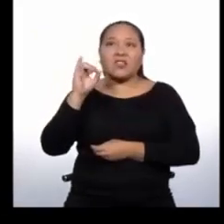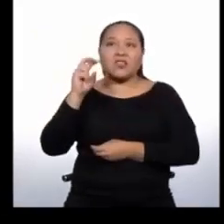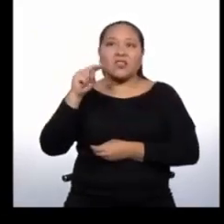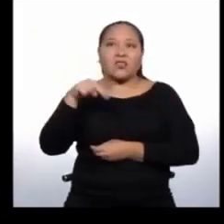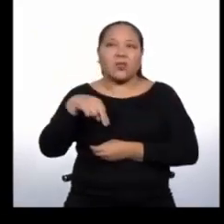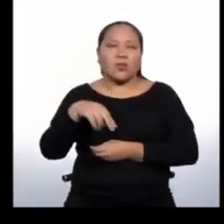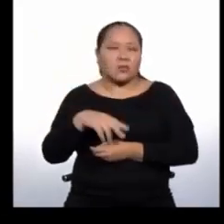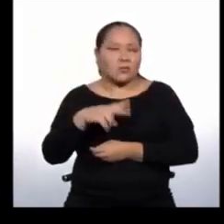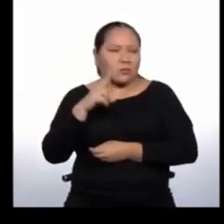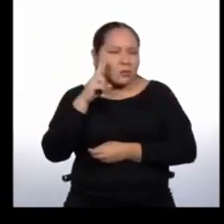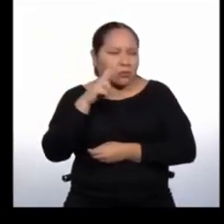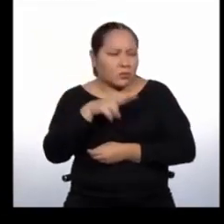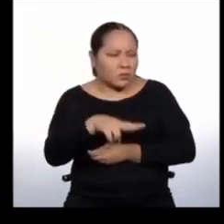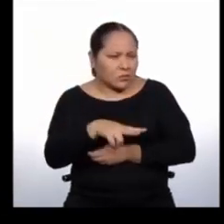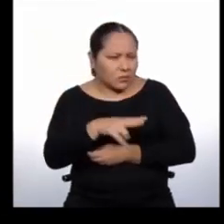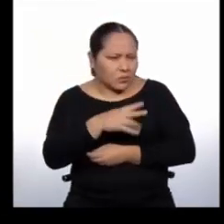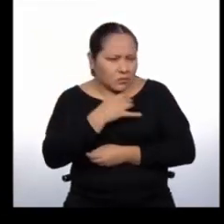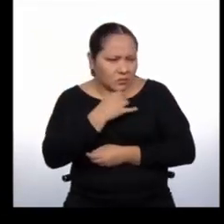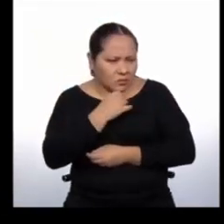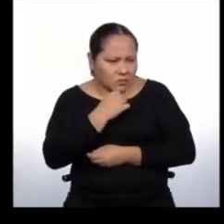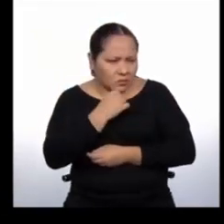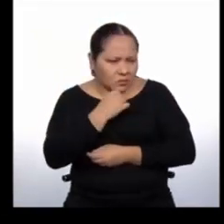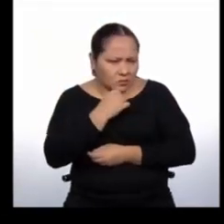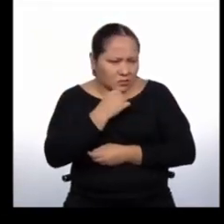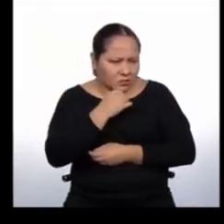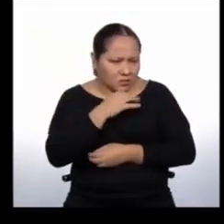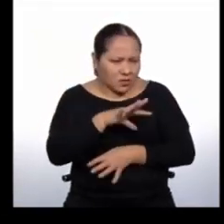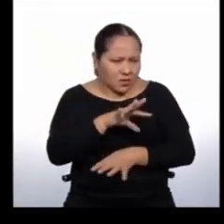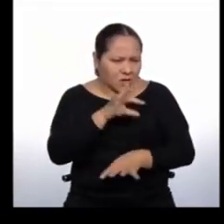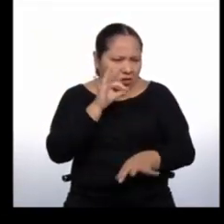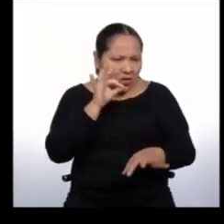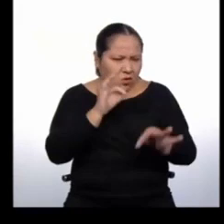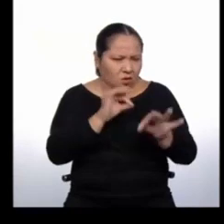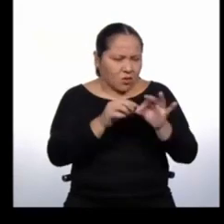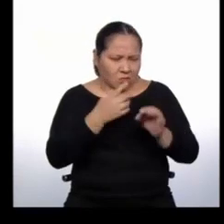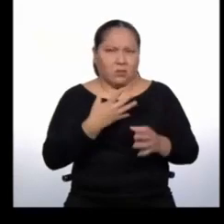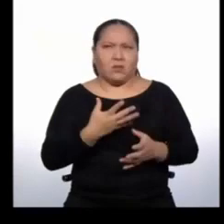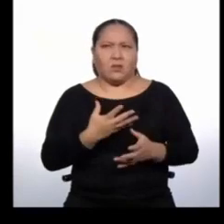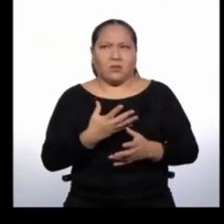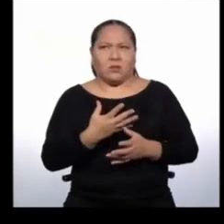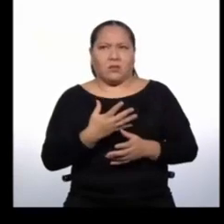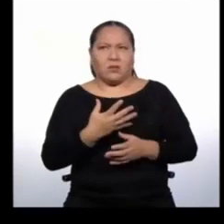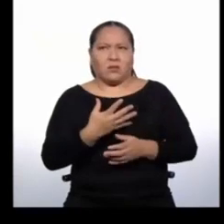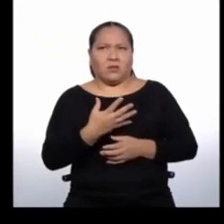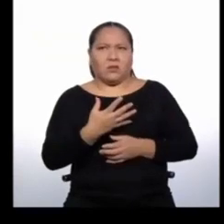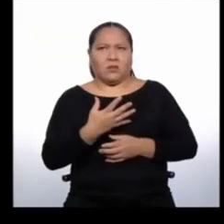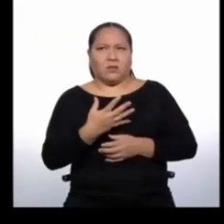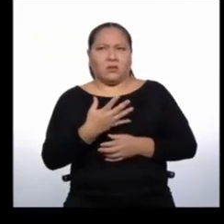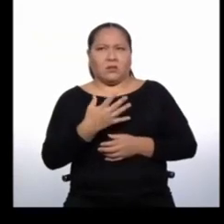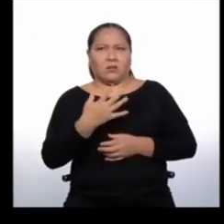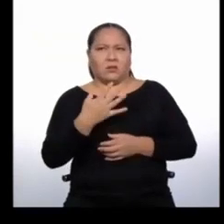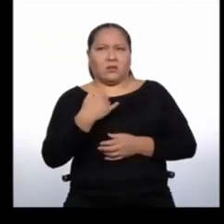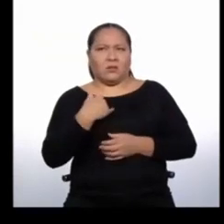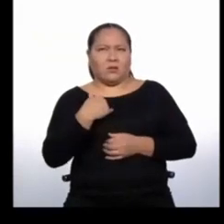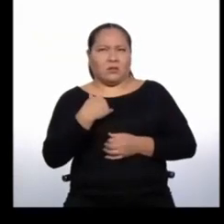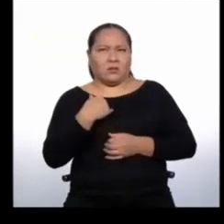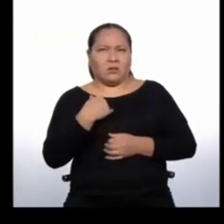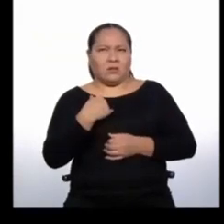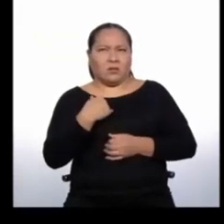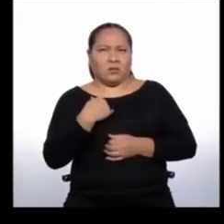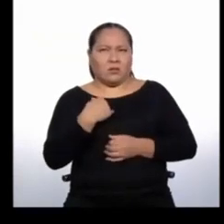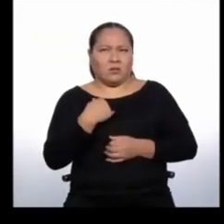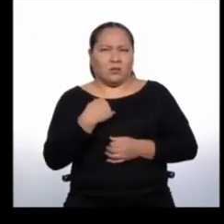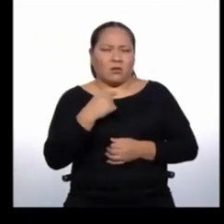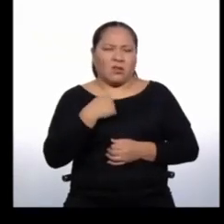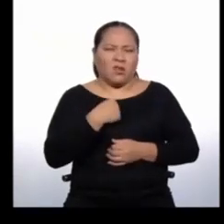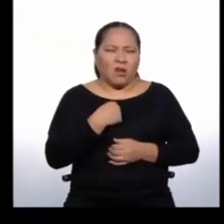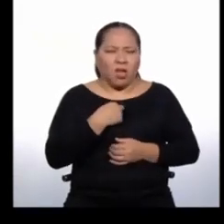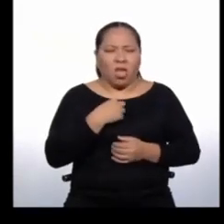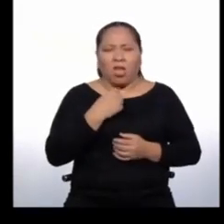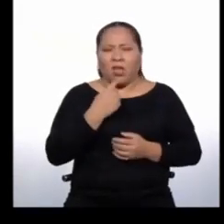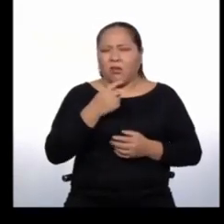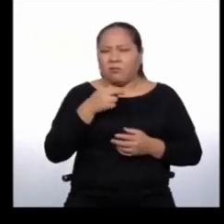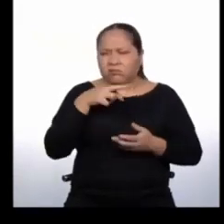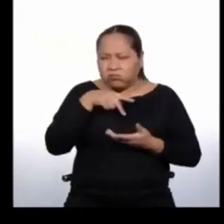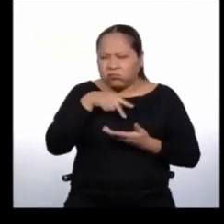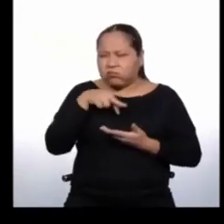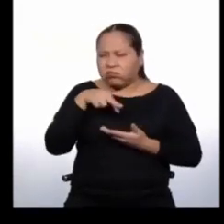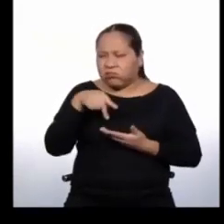vientecillo retozón que refrescó un poco su cabeza y exclamó: Para mi santiguada, que es trajín el que llevo con